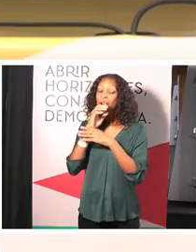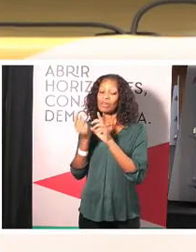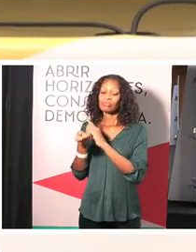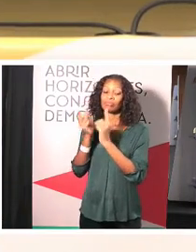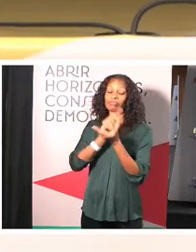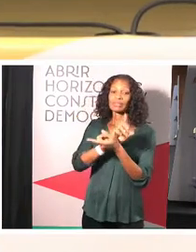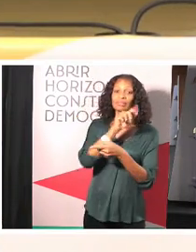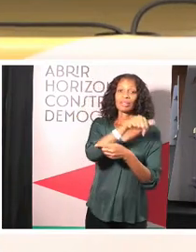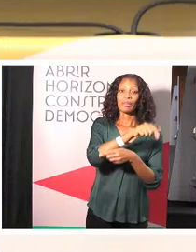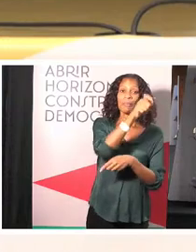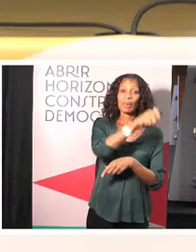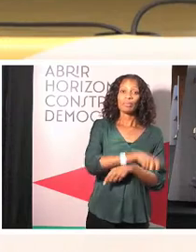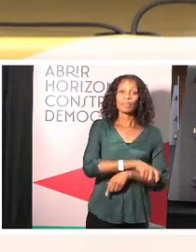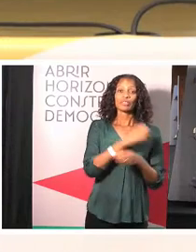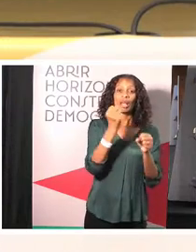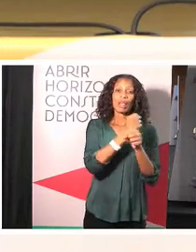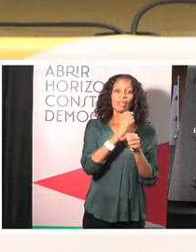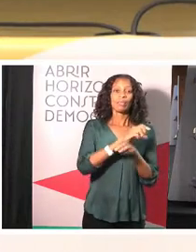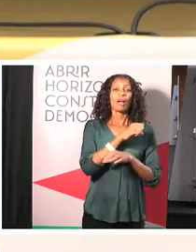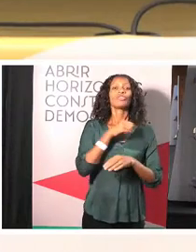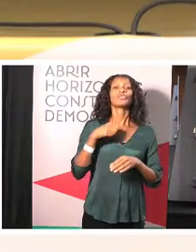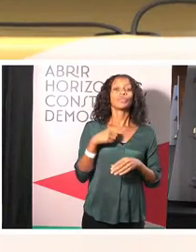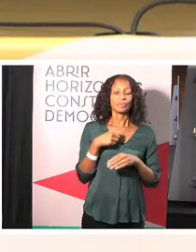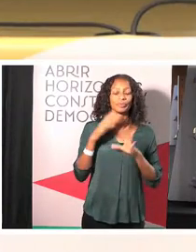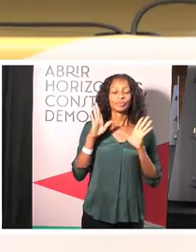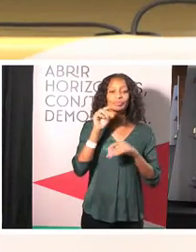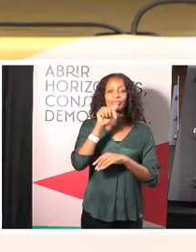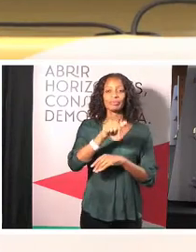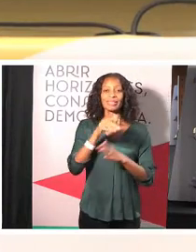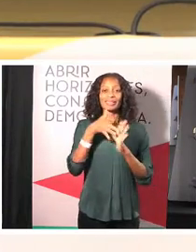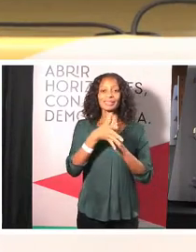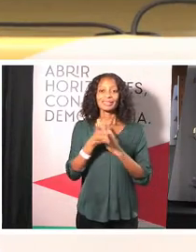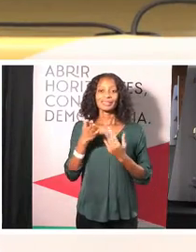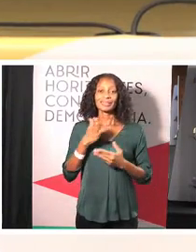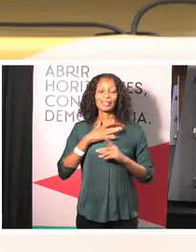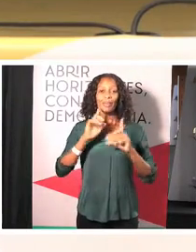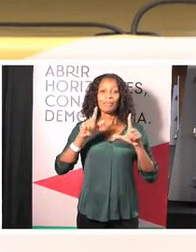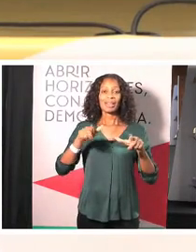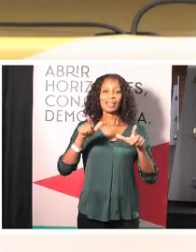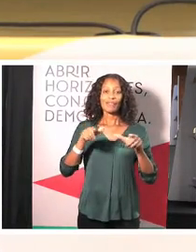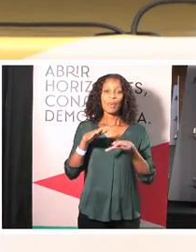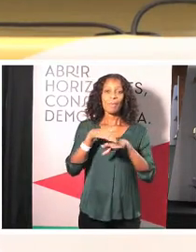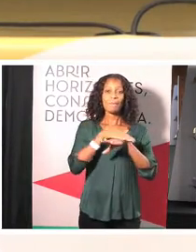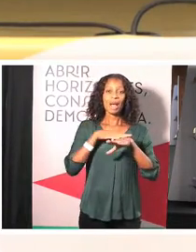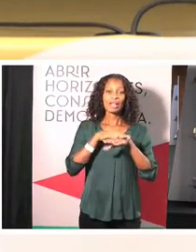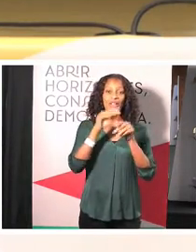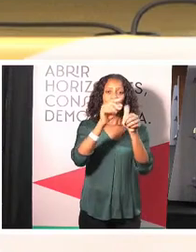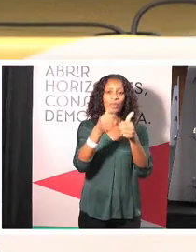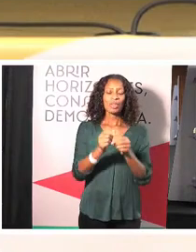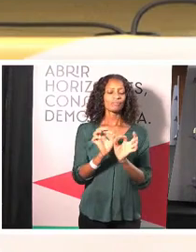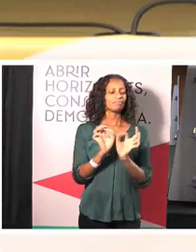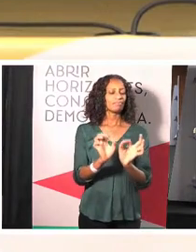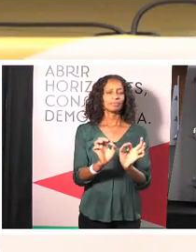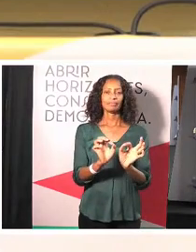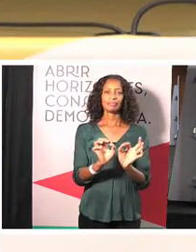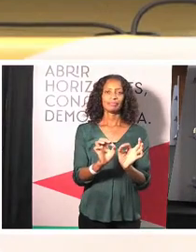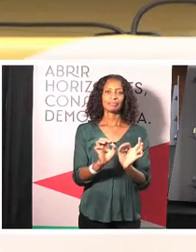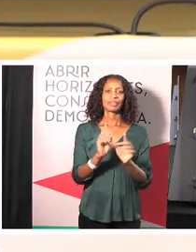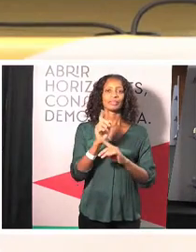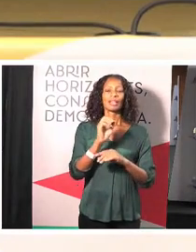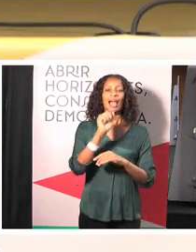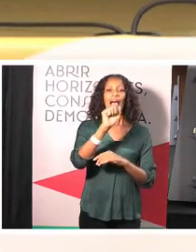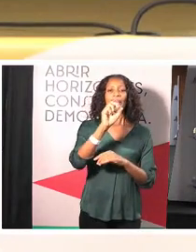el capitalismo de plataforma es que se basa en este modelo y que no solamente se basa en las aplicaciones en este modelo,